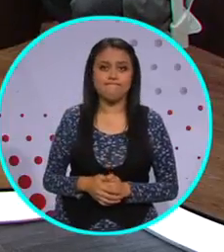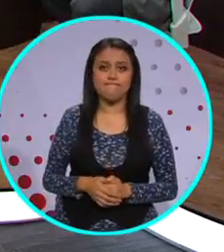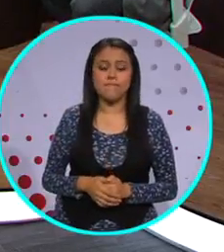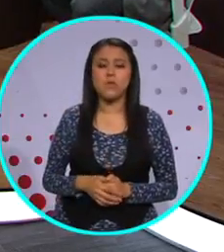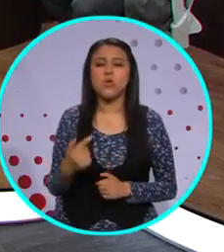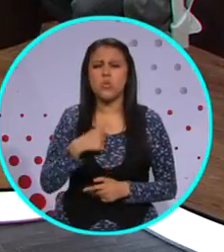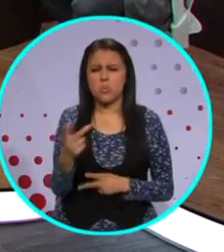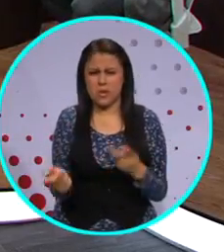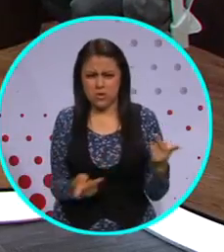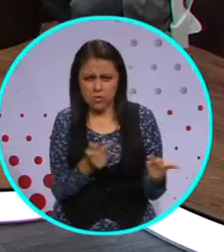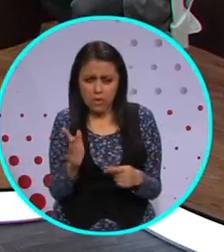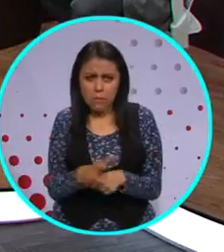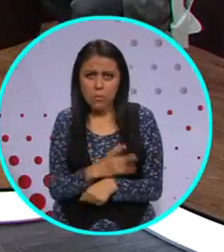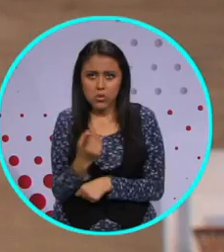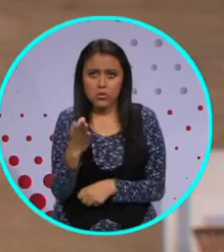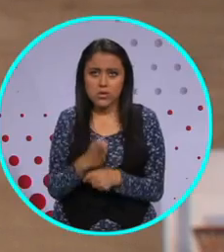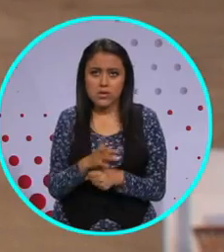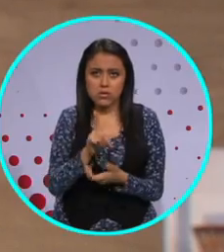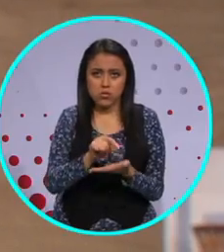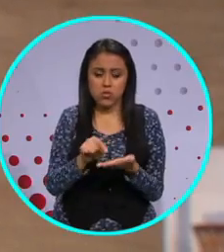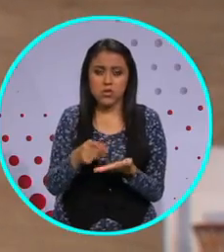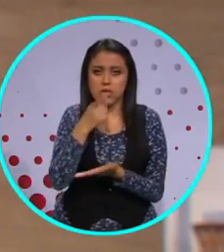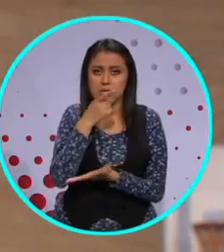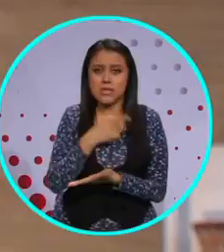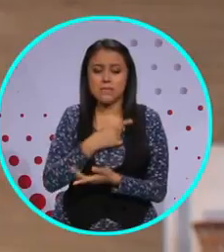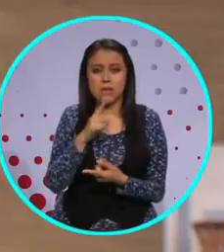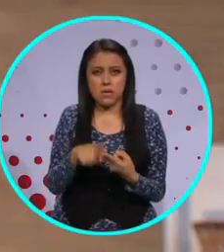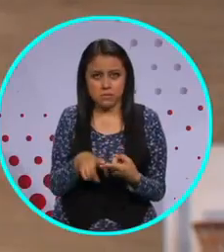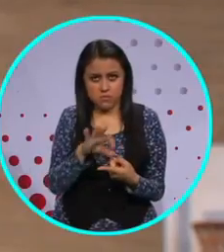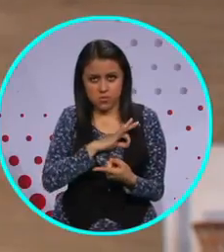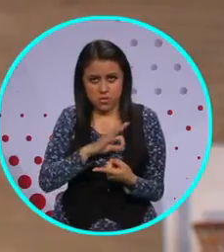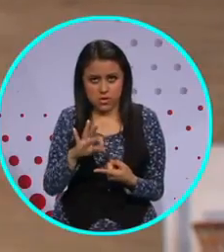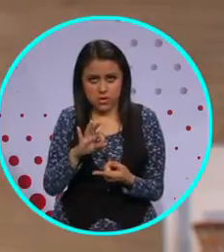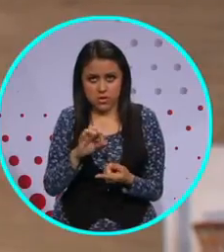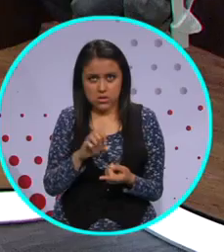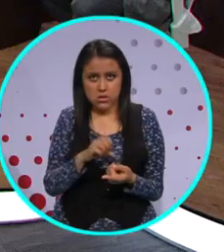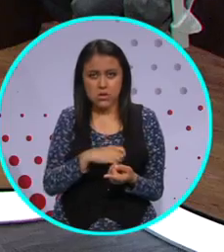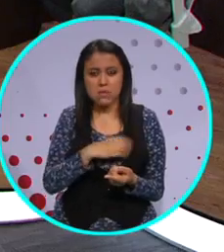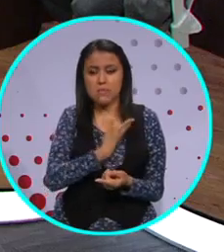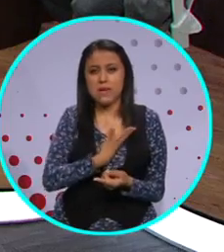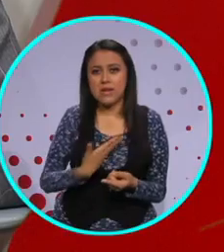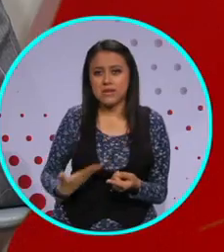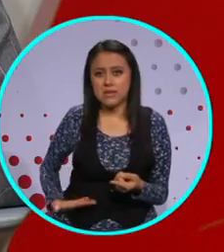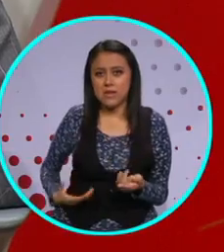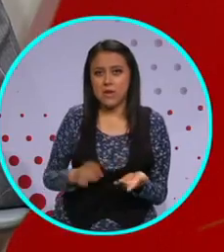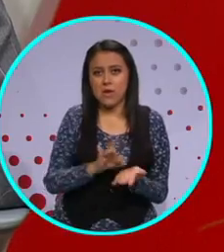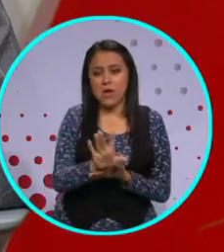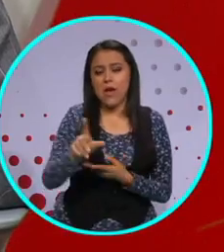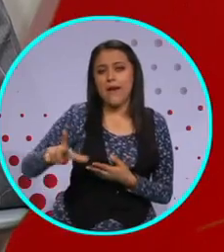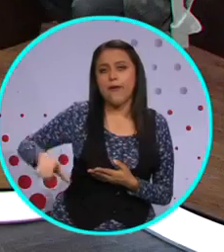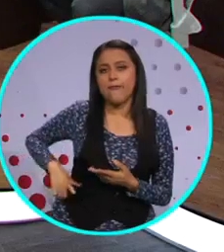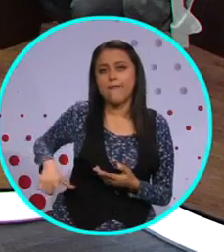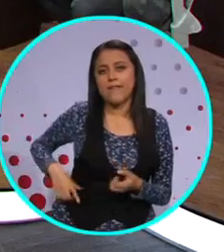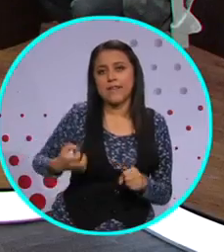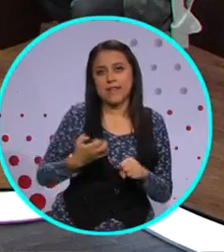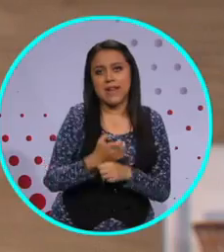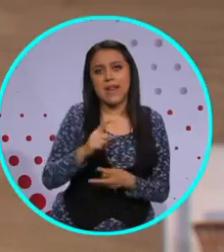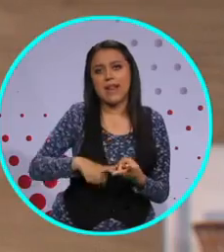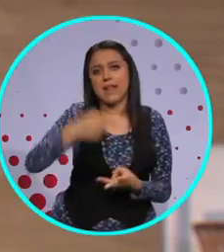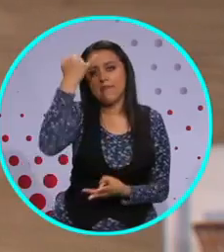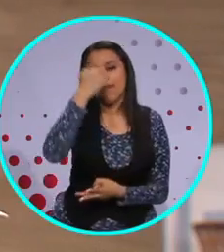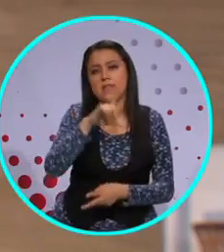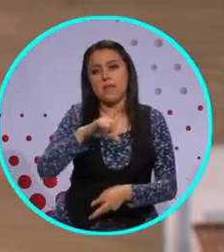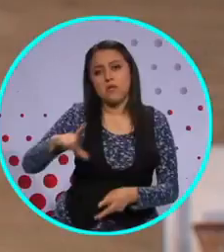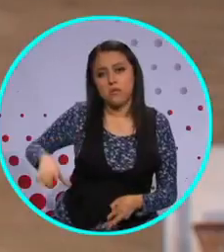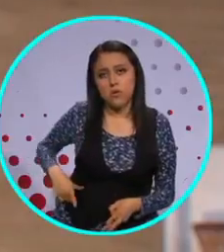hace varias preguntas porque las tengo en el twitter primera podrían mandar una copia al presidente la república de hacer a los gobernadores de los estados de la gente de gobierno para que